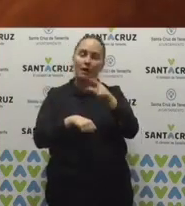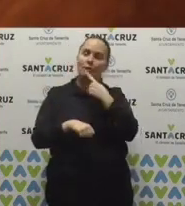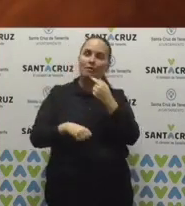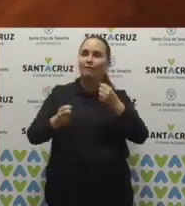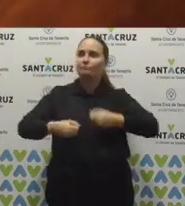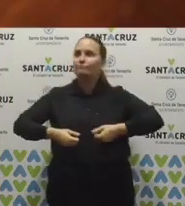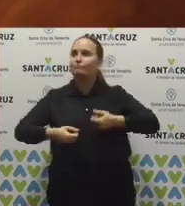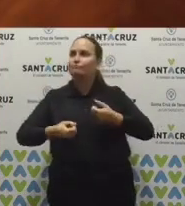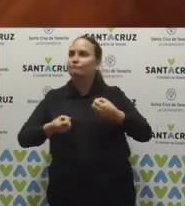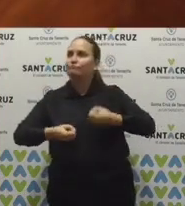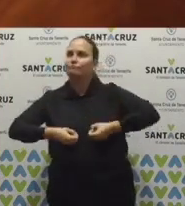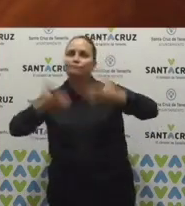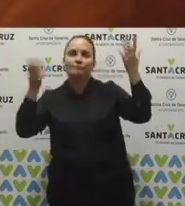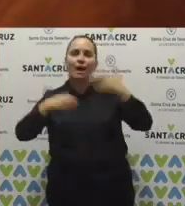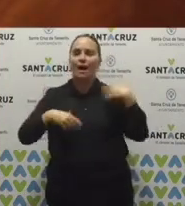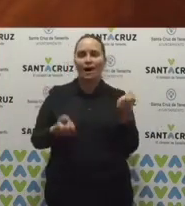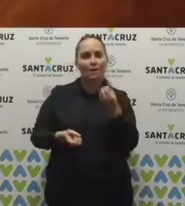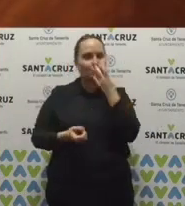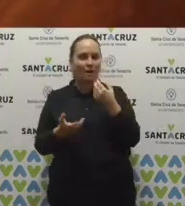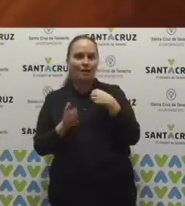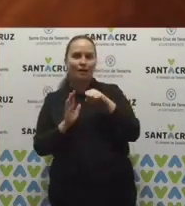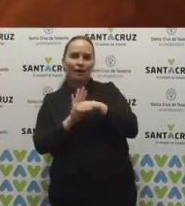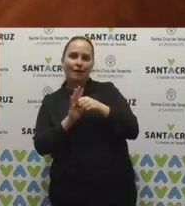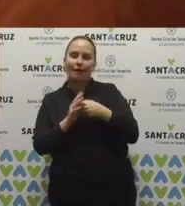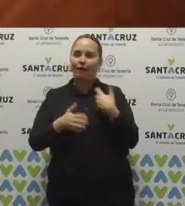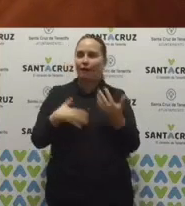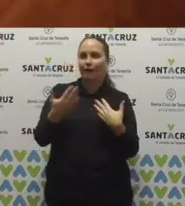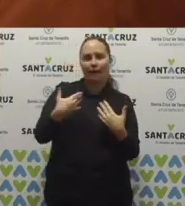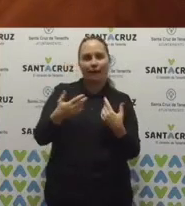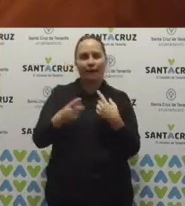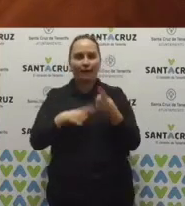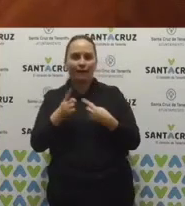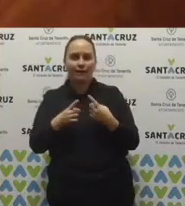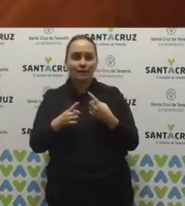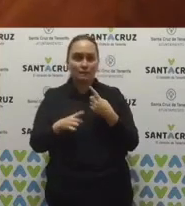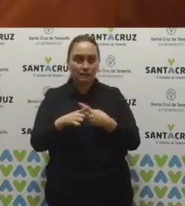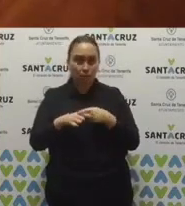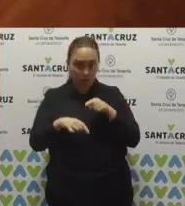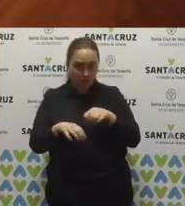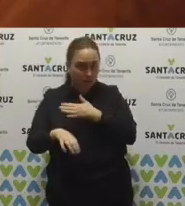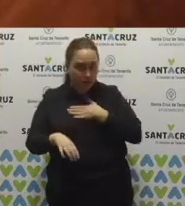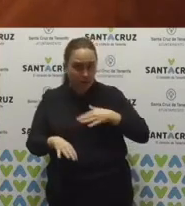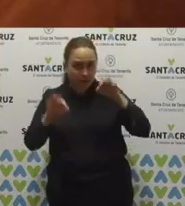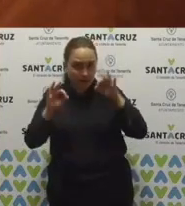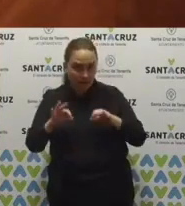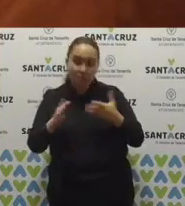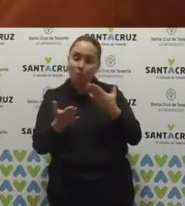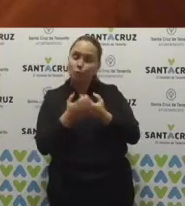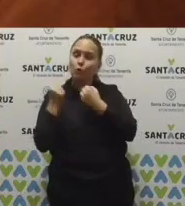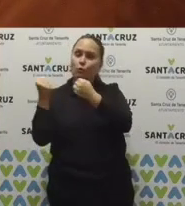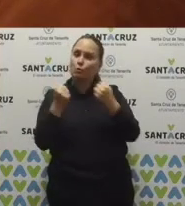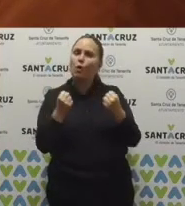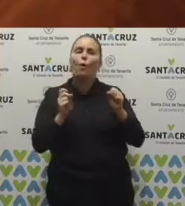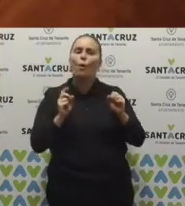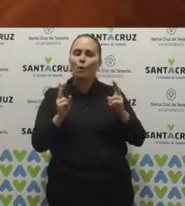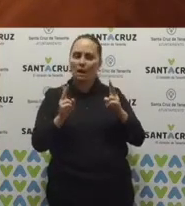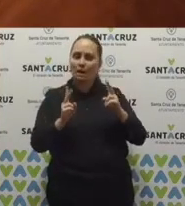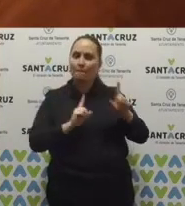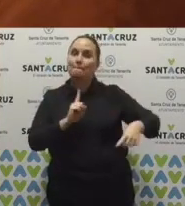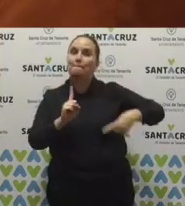los medios de comunicación digan que qué buen rollito hay en santa cruz lo que tienen que hacer es además de aprobar esa emoción institucional que ya lo hemos hecho